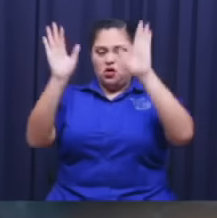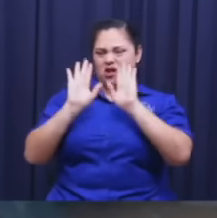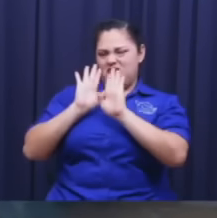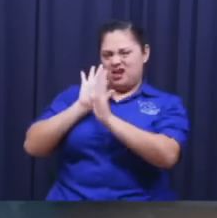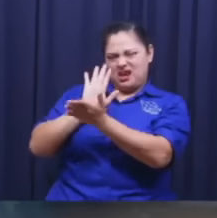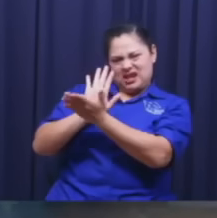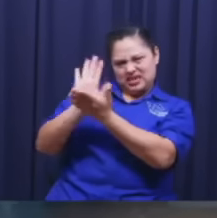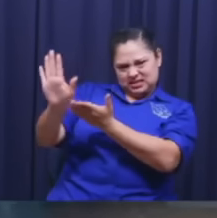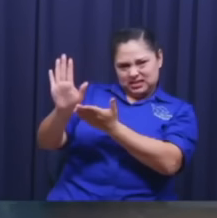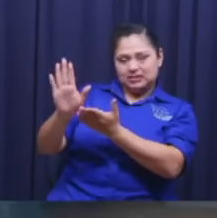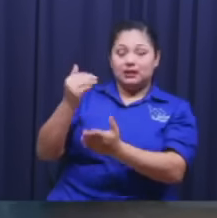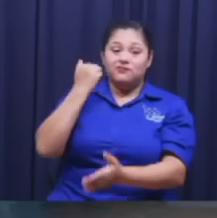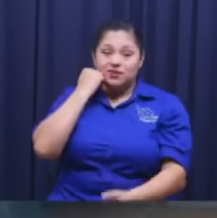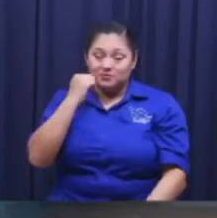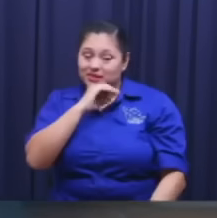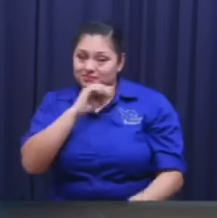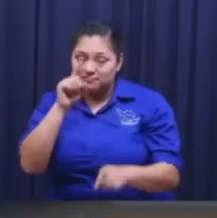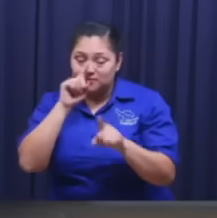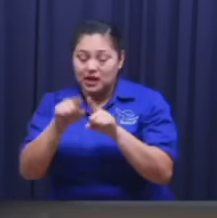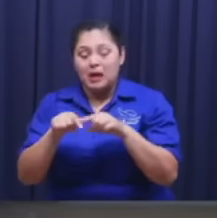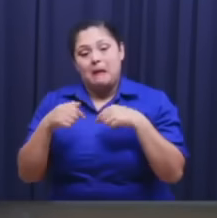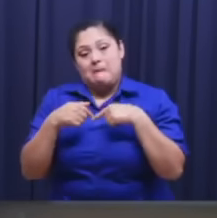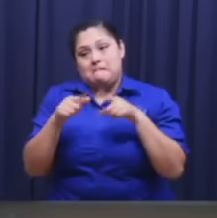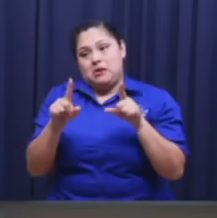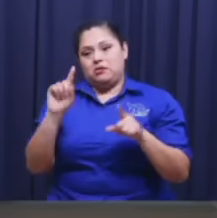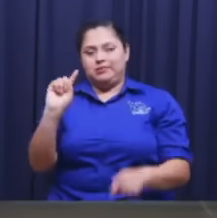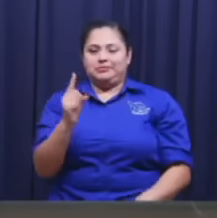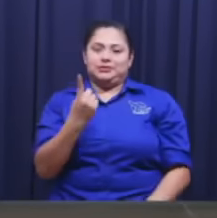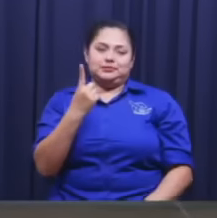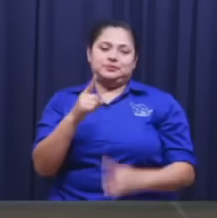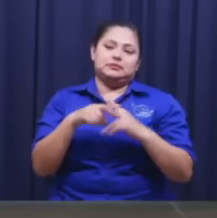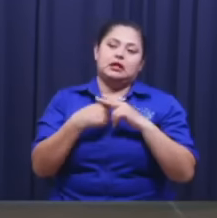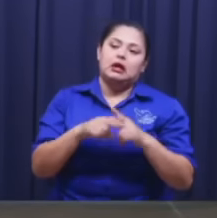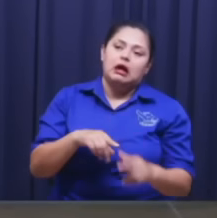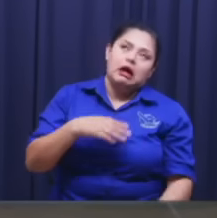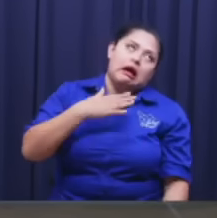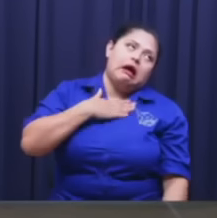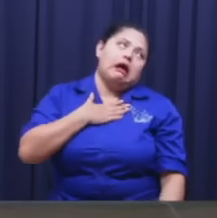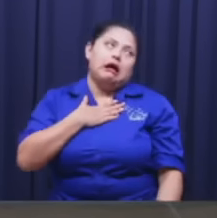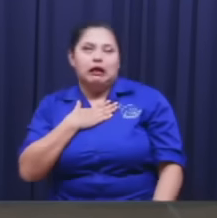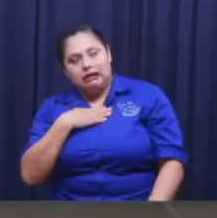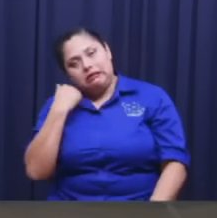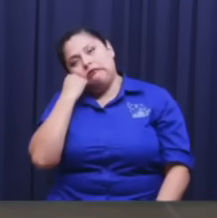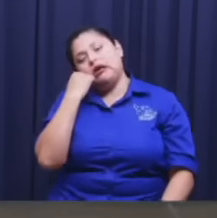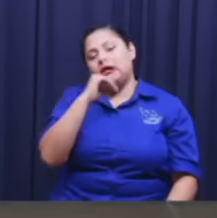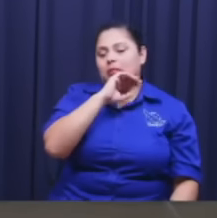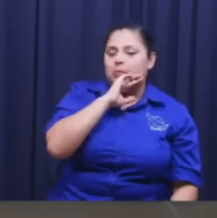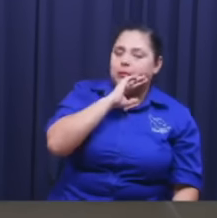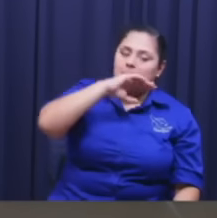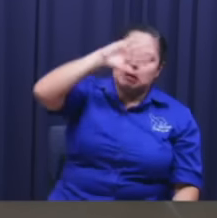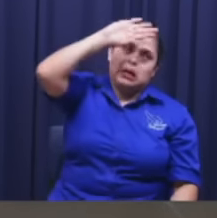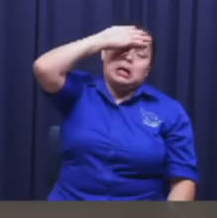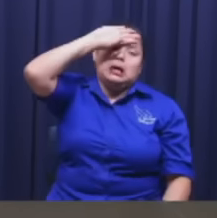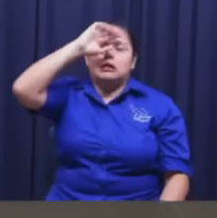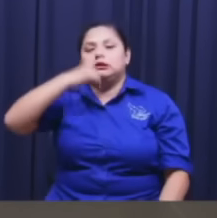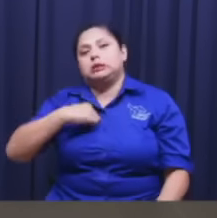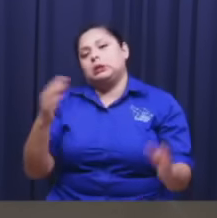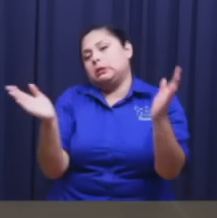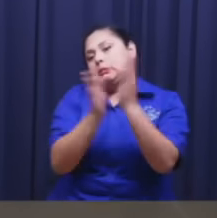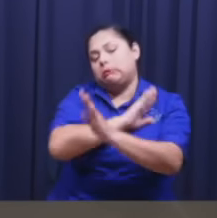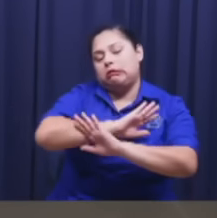enfermedad. Pero el que primero empieza con síndrome de: ¡ay! ¡Ay! ¡Me va a